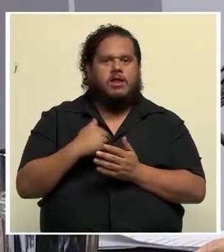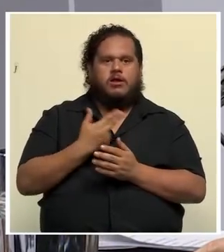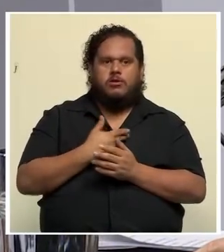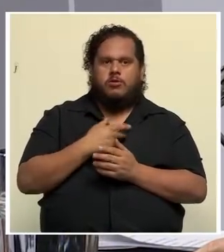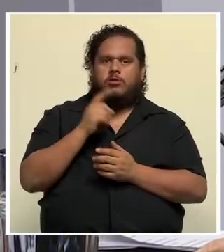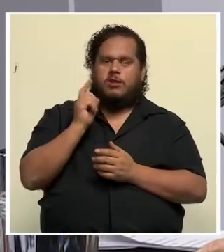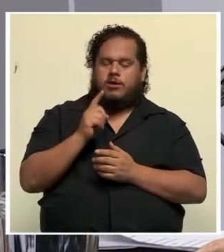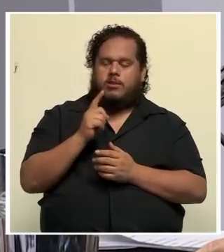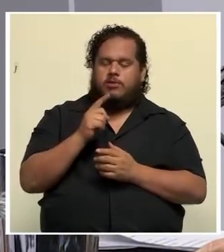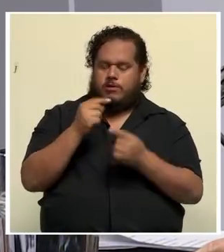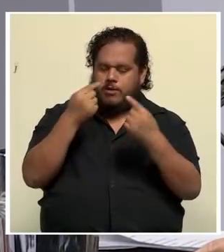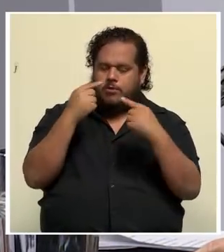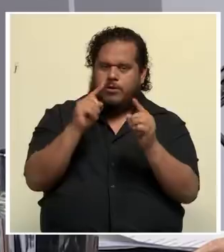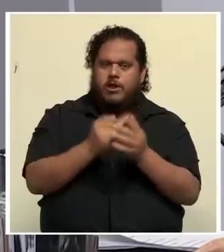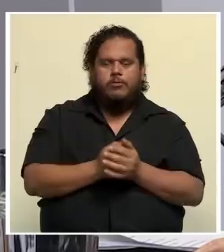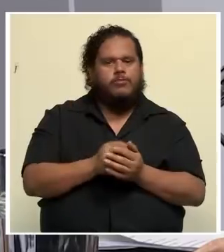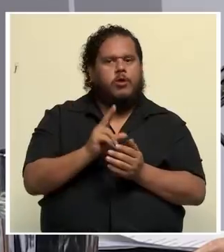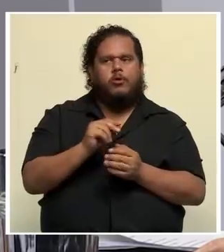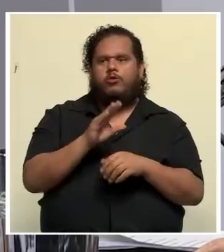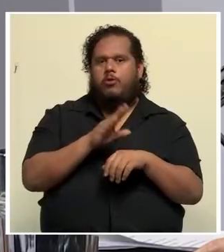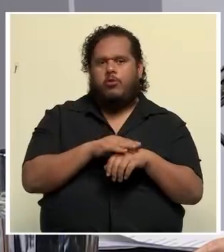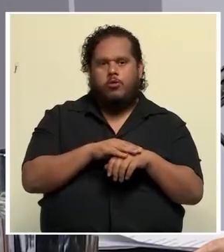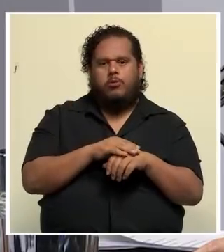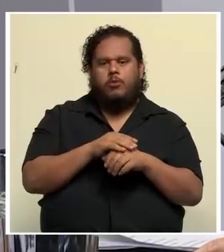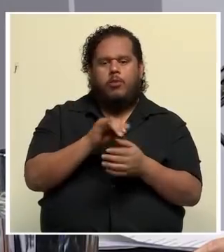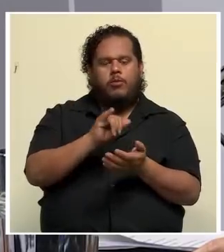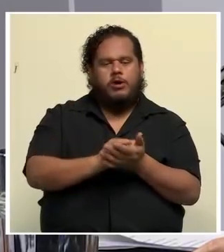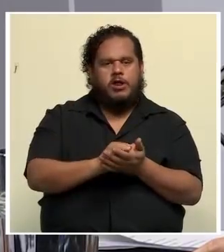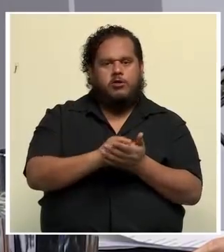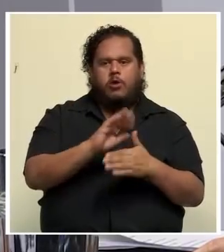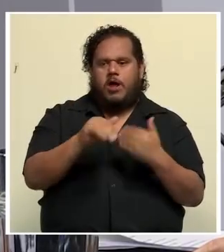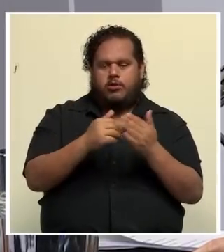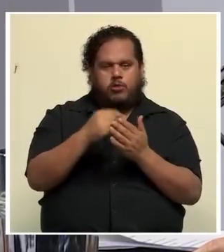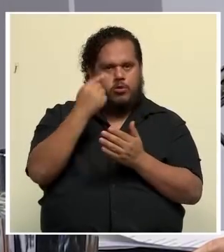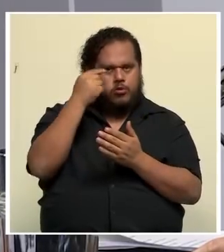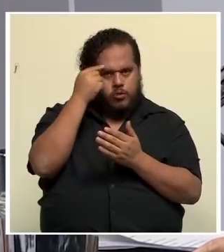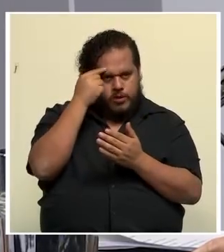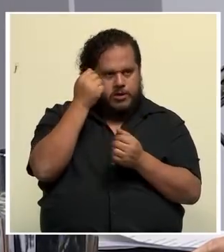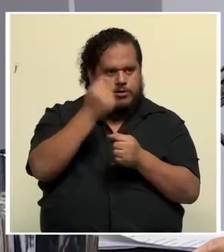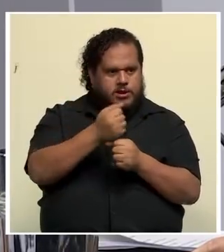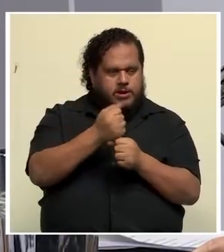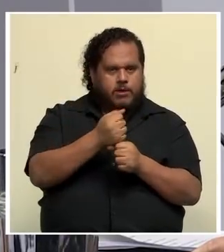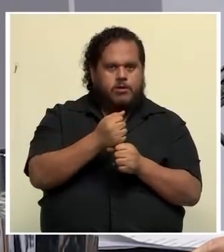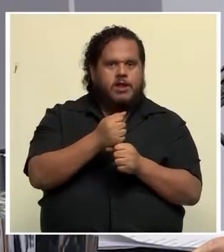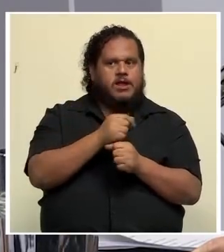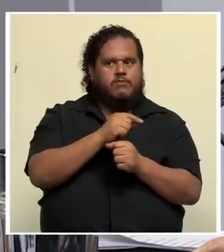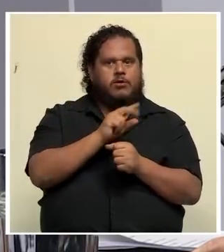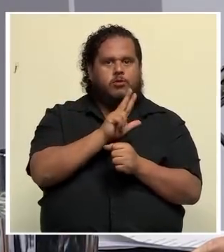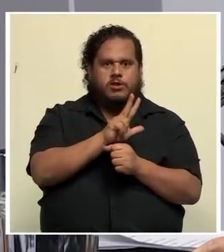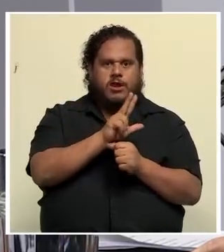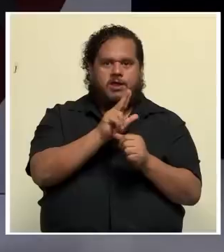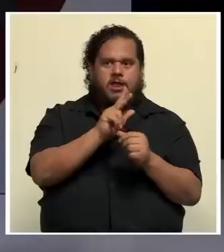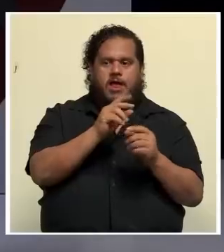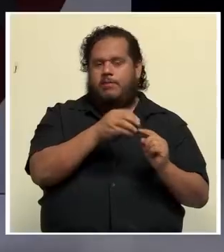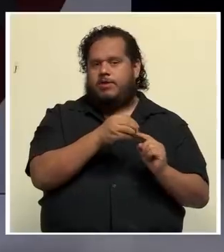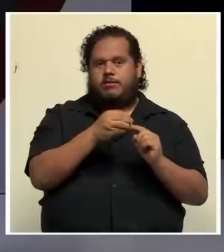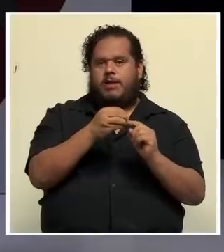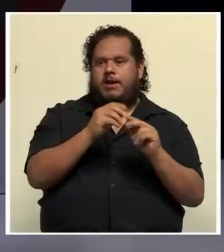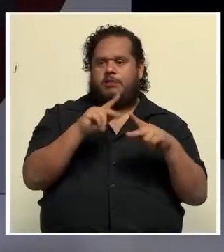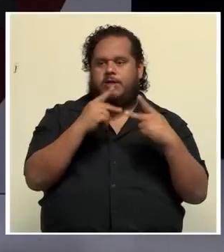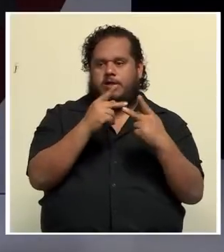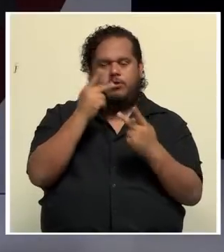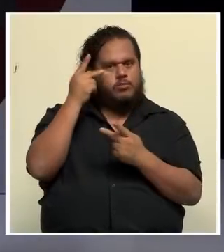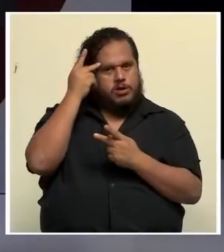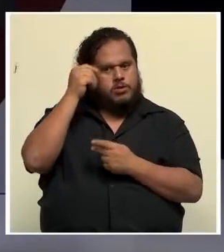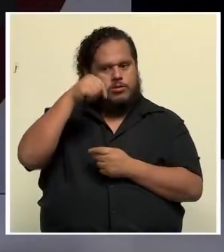haber logrado. No culpo por eso a los gobiernos de turno, que fueron de los 3 principales partidos políticos de